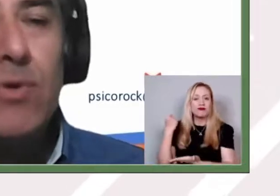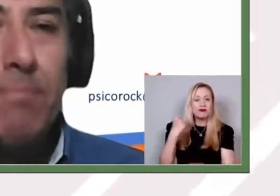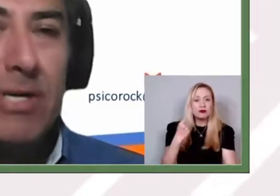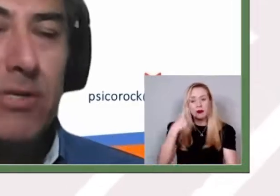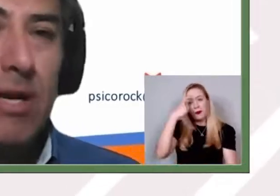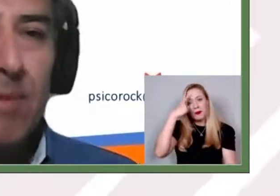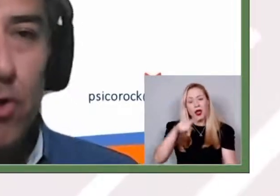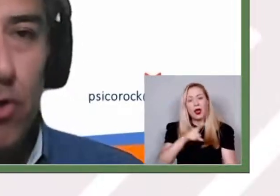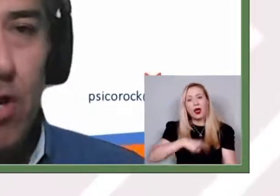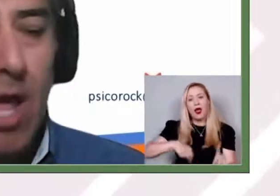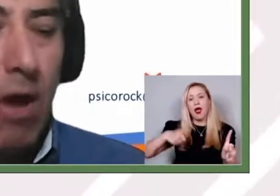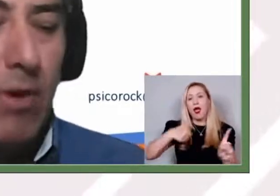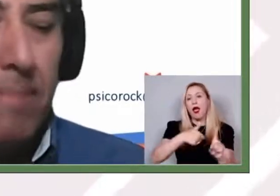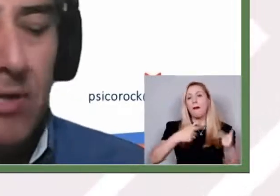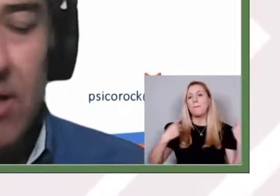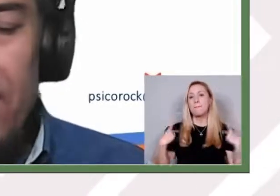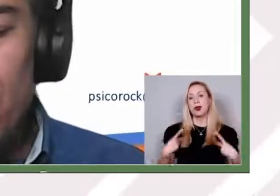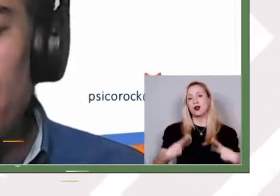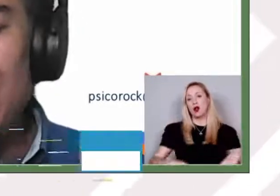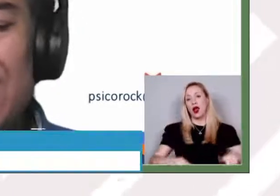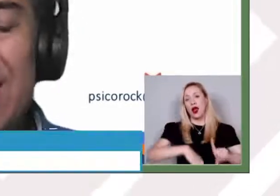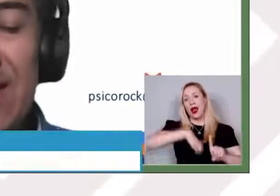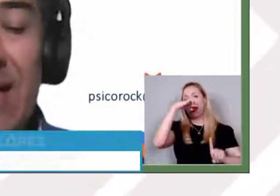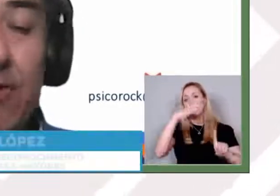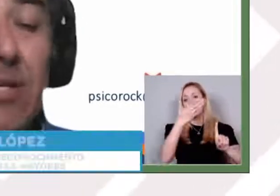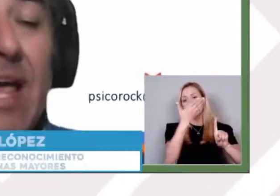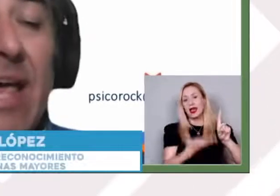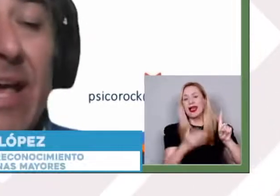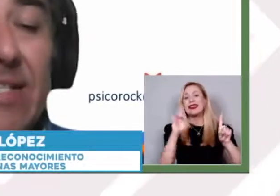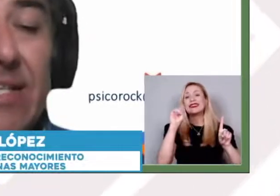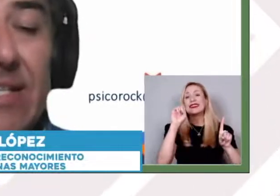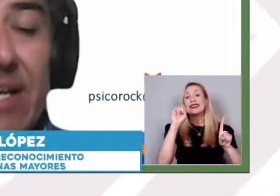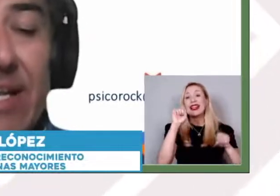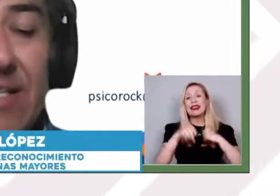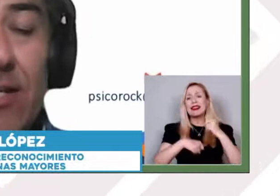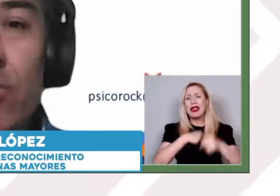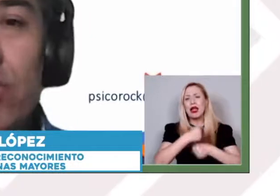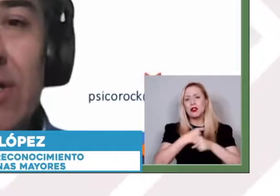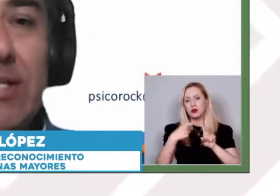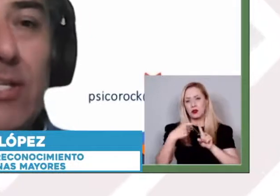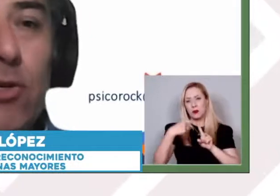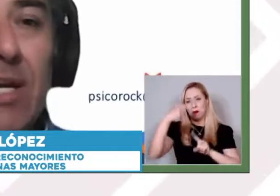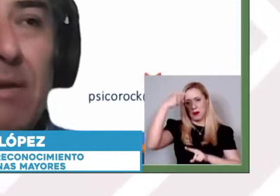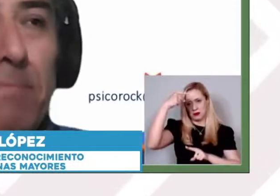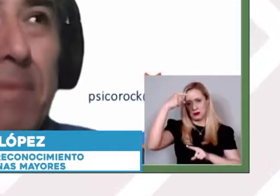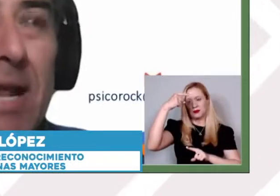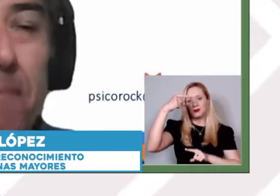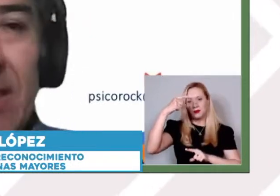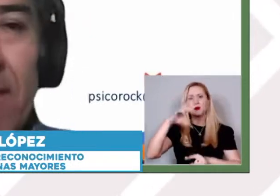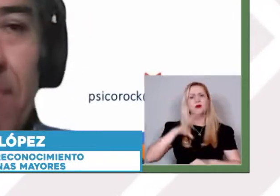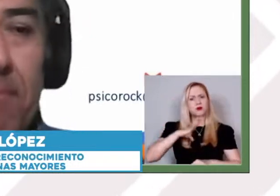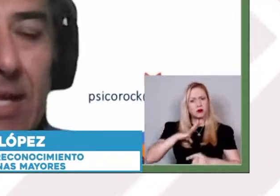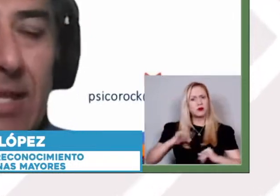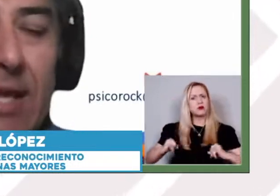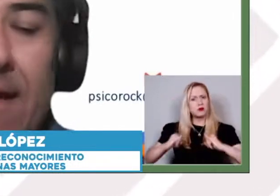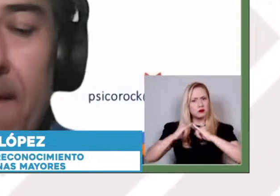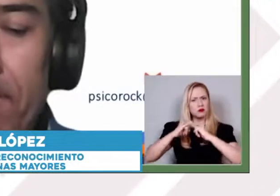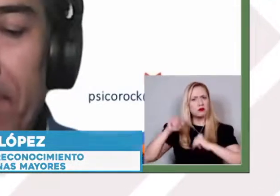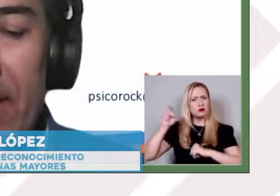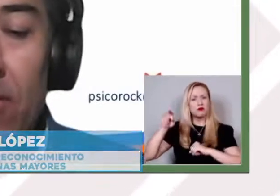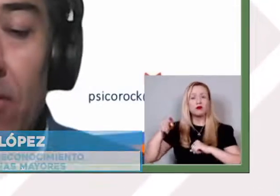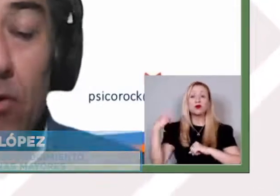hacia una persona mayor de 60 años. Existen instituciones que son meramente el